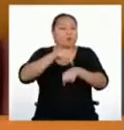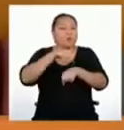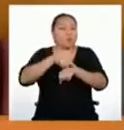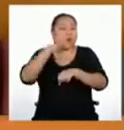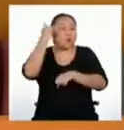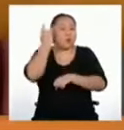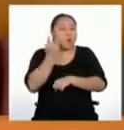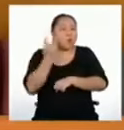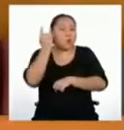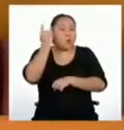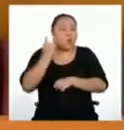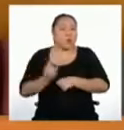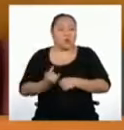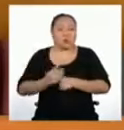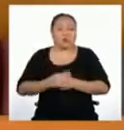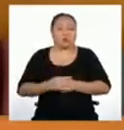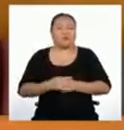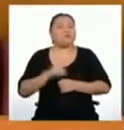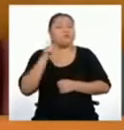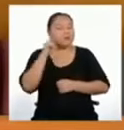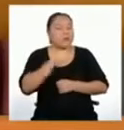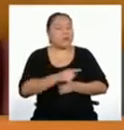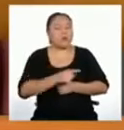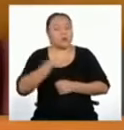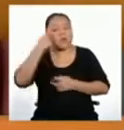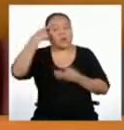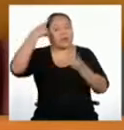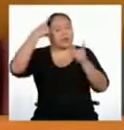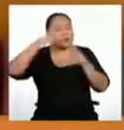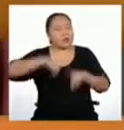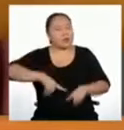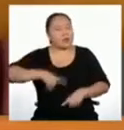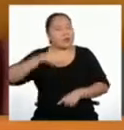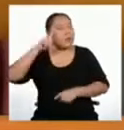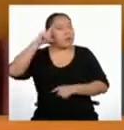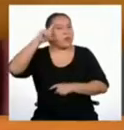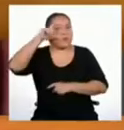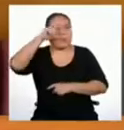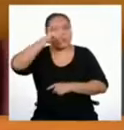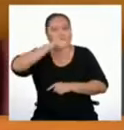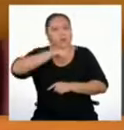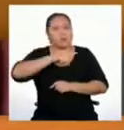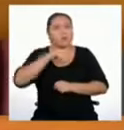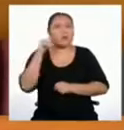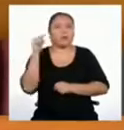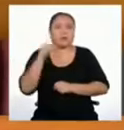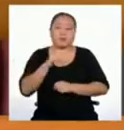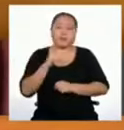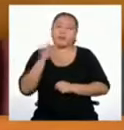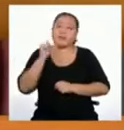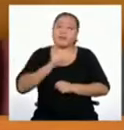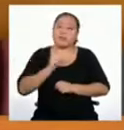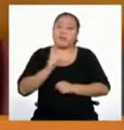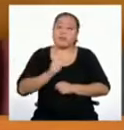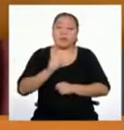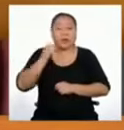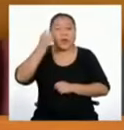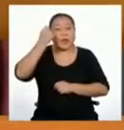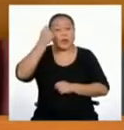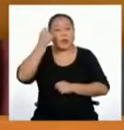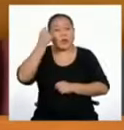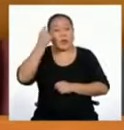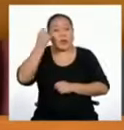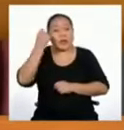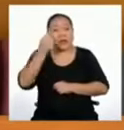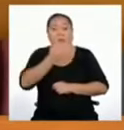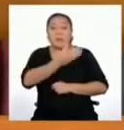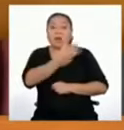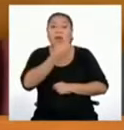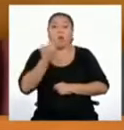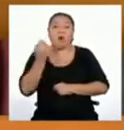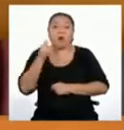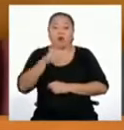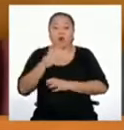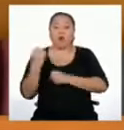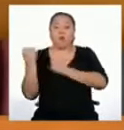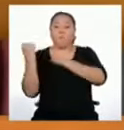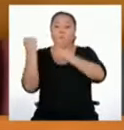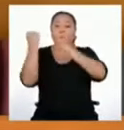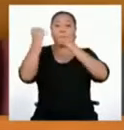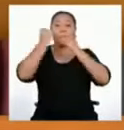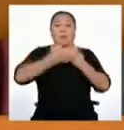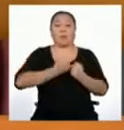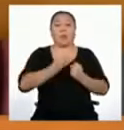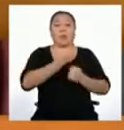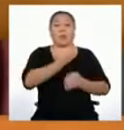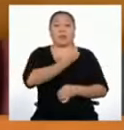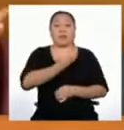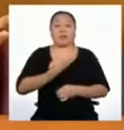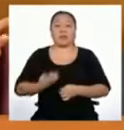haberse tratado de una decisión complicada. Y precisamente para entender mejor un poco sobre los poderes del Estado,